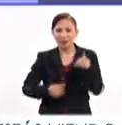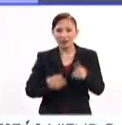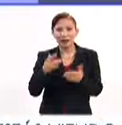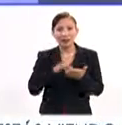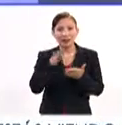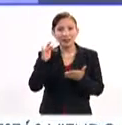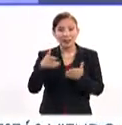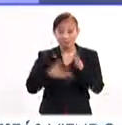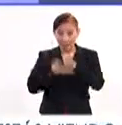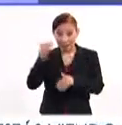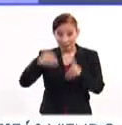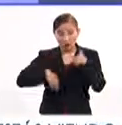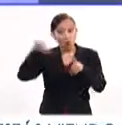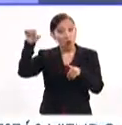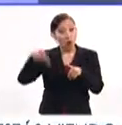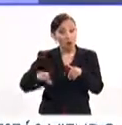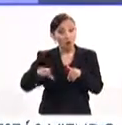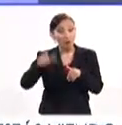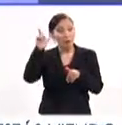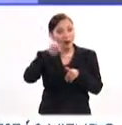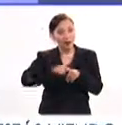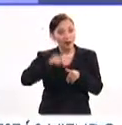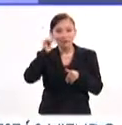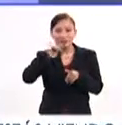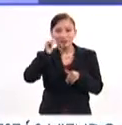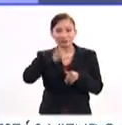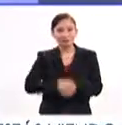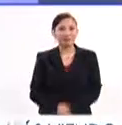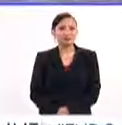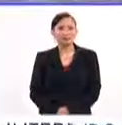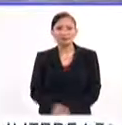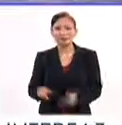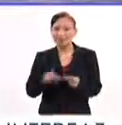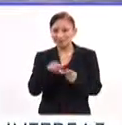Muchas gracias, vayan al teatro hoy, mañana